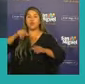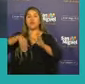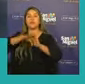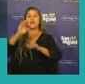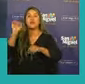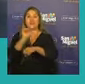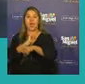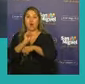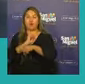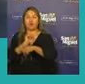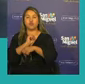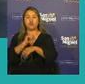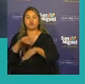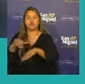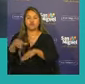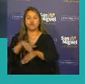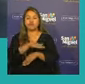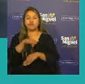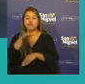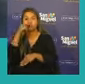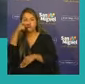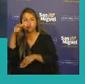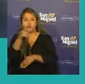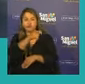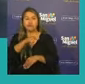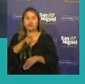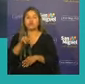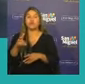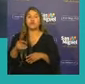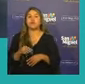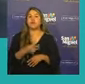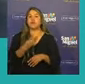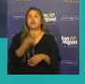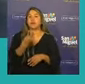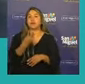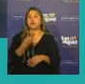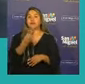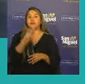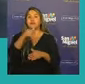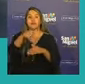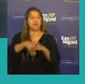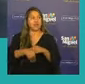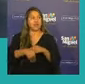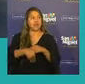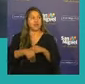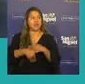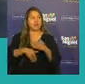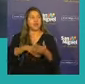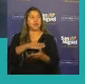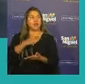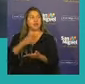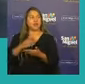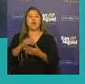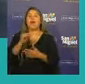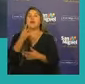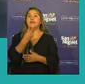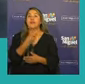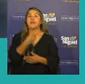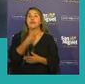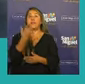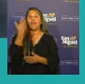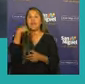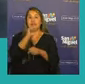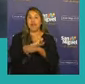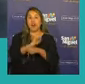de autos que andan patrullando de 3 a 5. Así que ahí también hay una gran ganada para nuestra comunidad, porque se ve